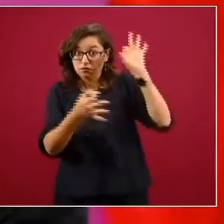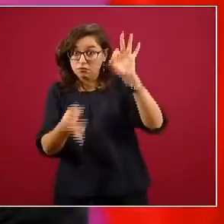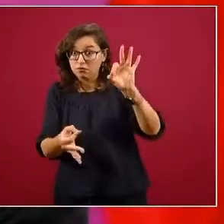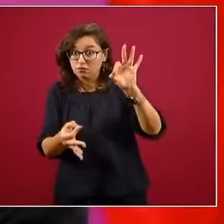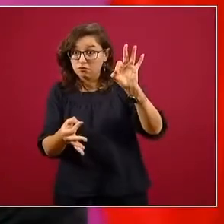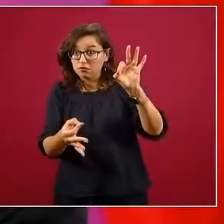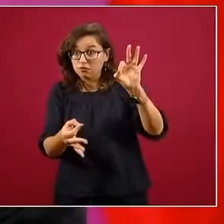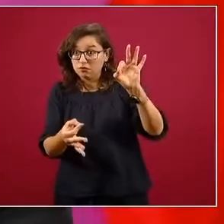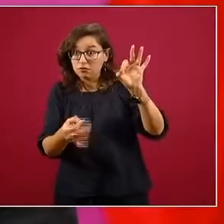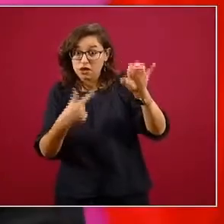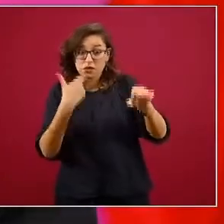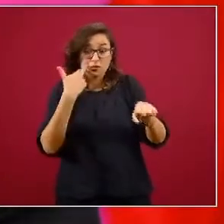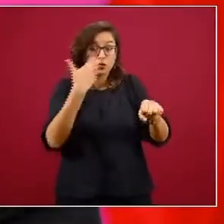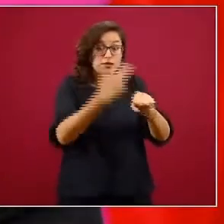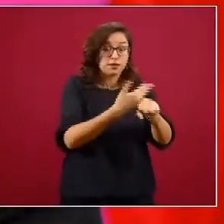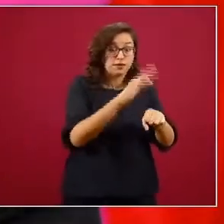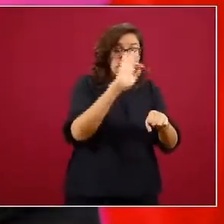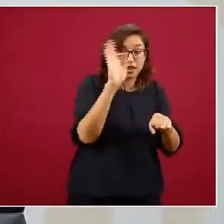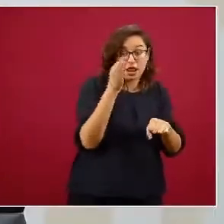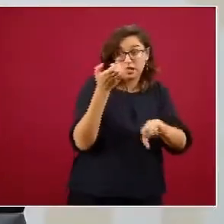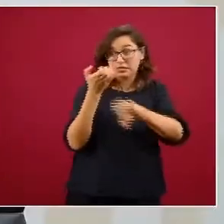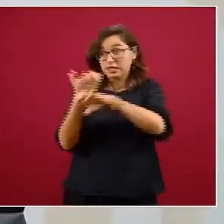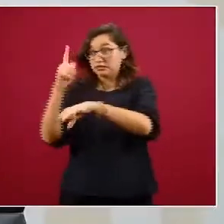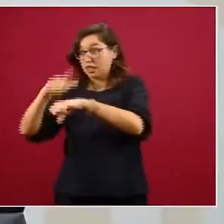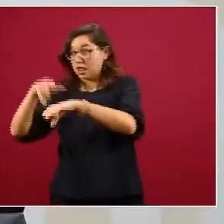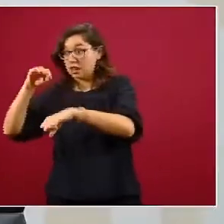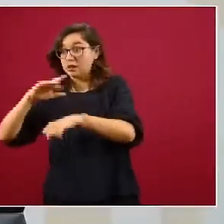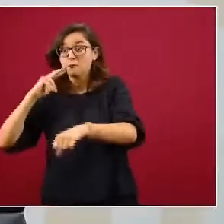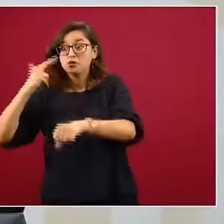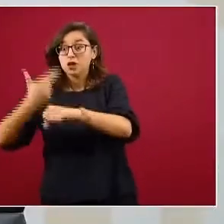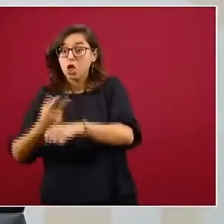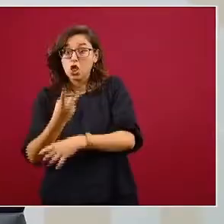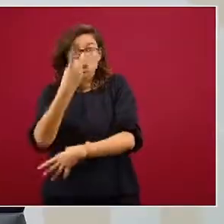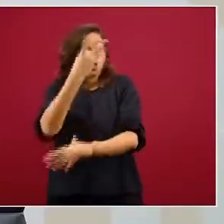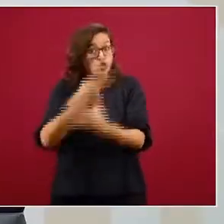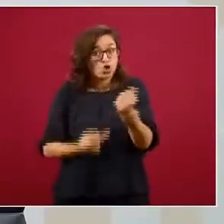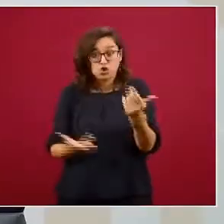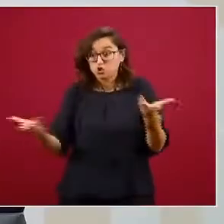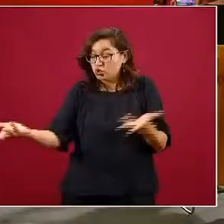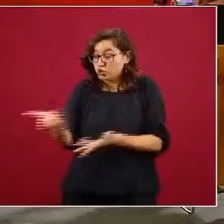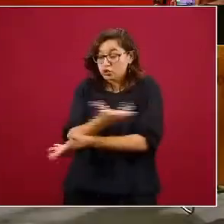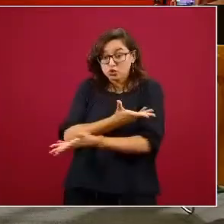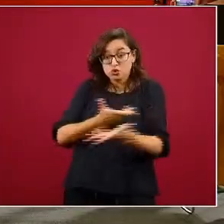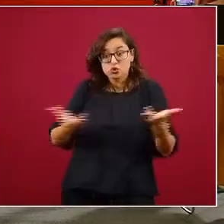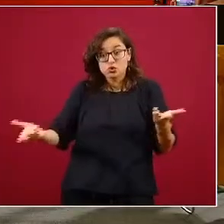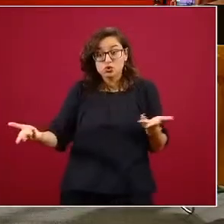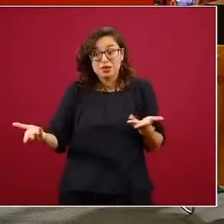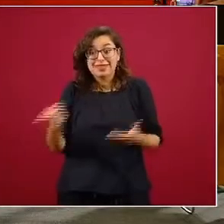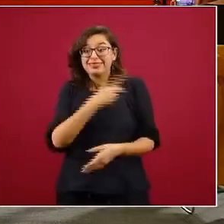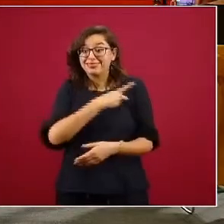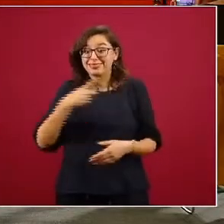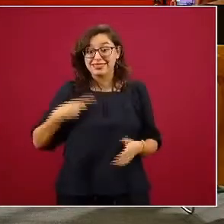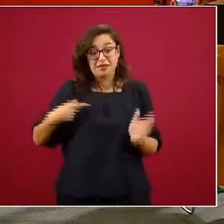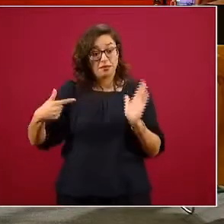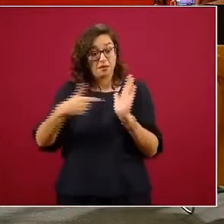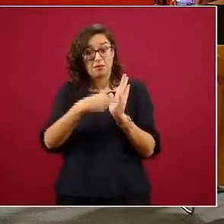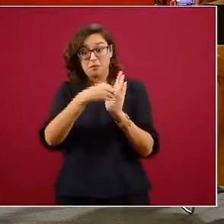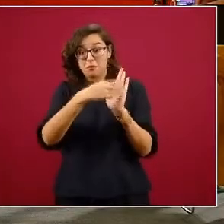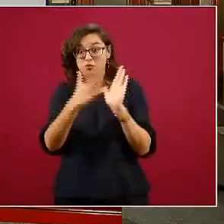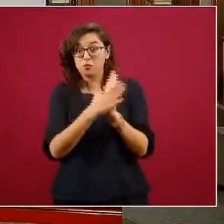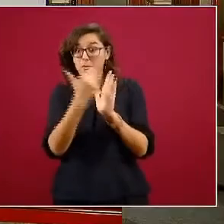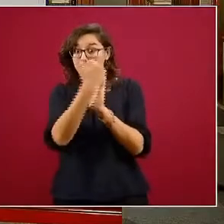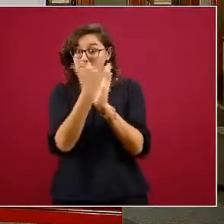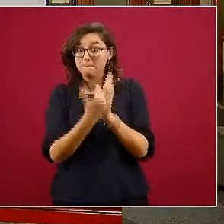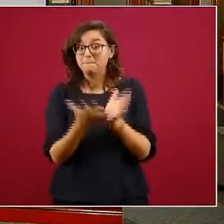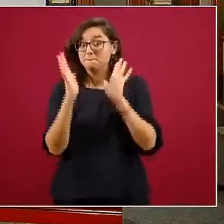del semáforo, es indispensable que pongamos cuáles pueden ser los elementos legales